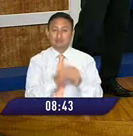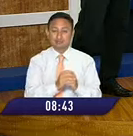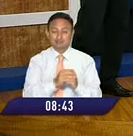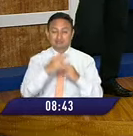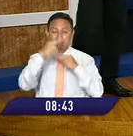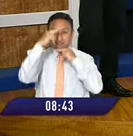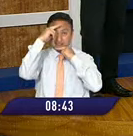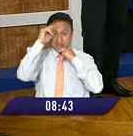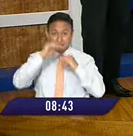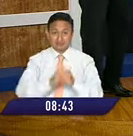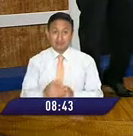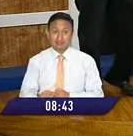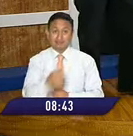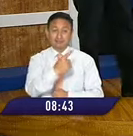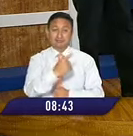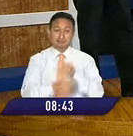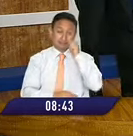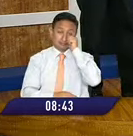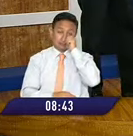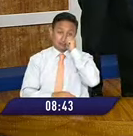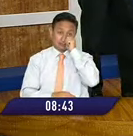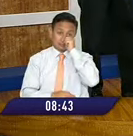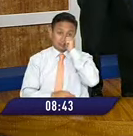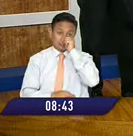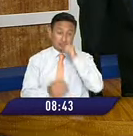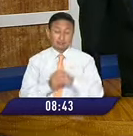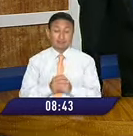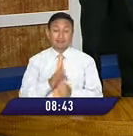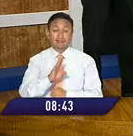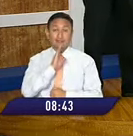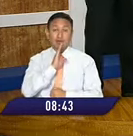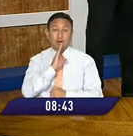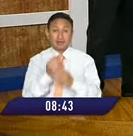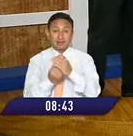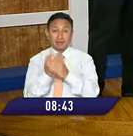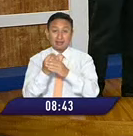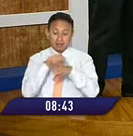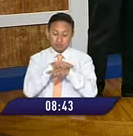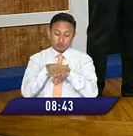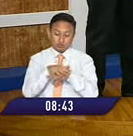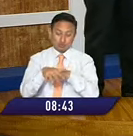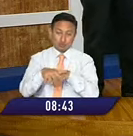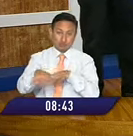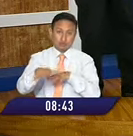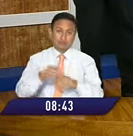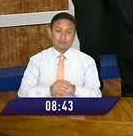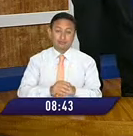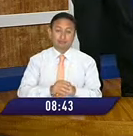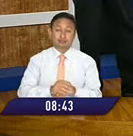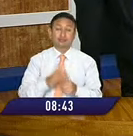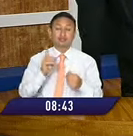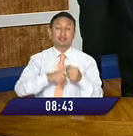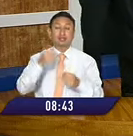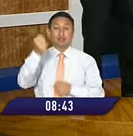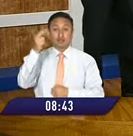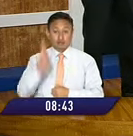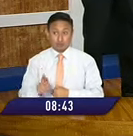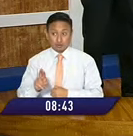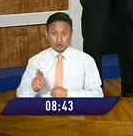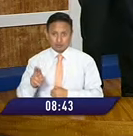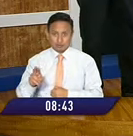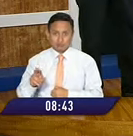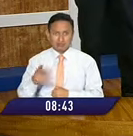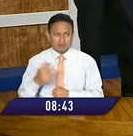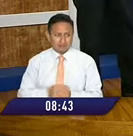Que miren ustedes, hace medio año una fuga de agua atormenta a los vecinos del barrio Quito Sur. Ellos denuncian que